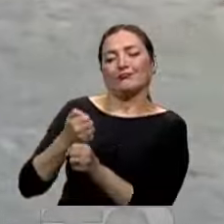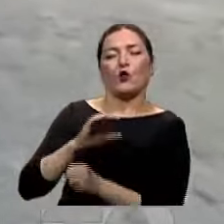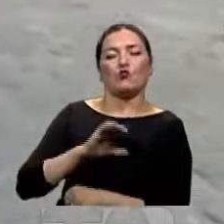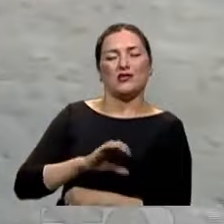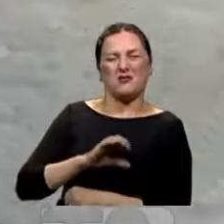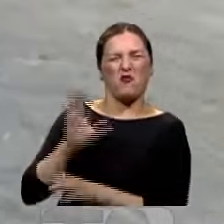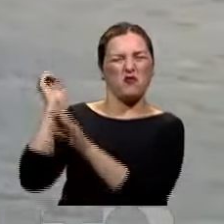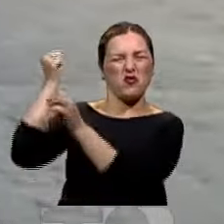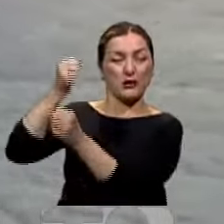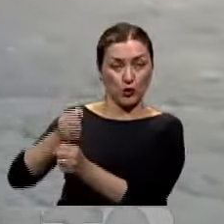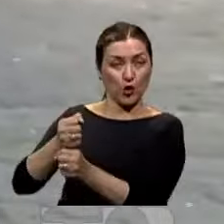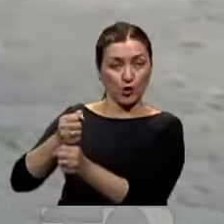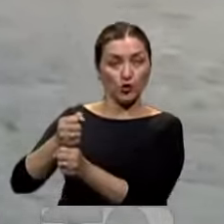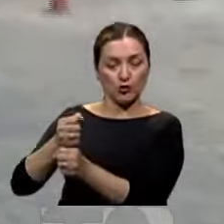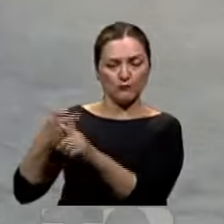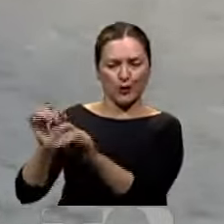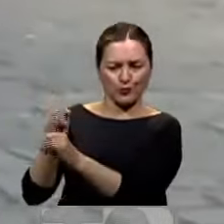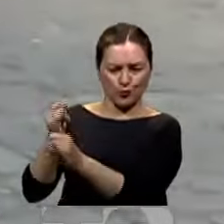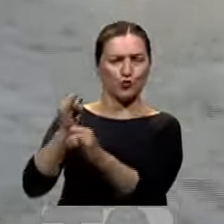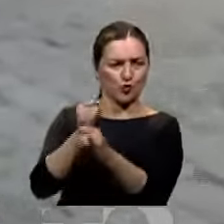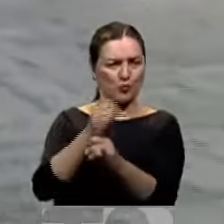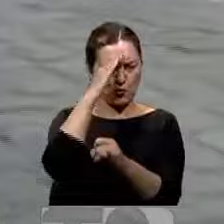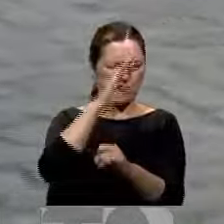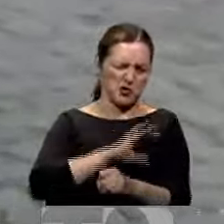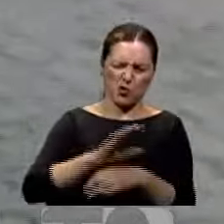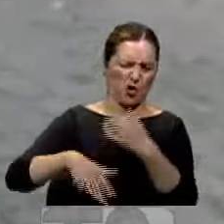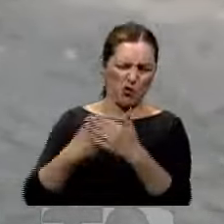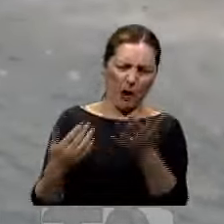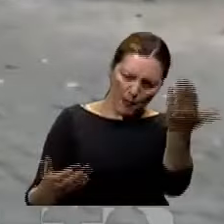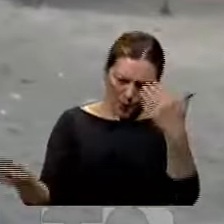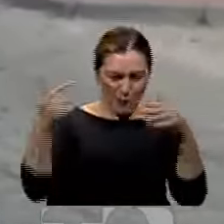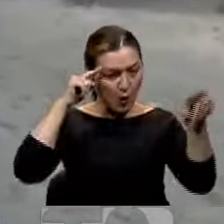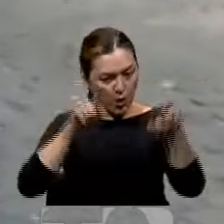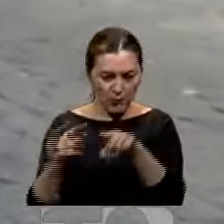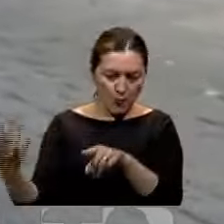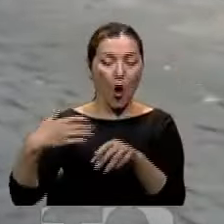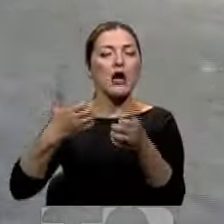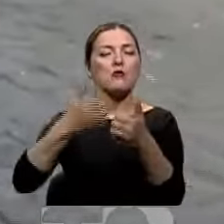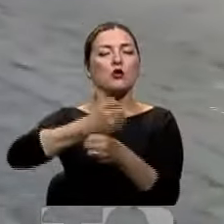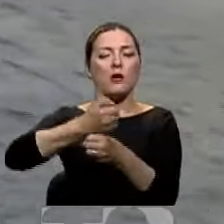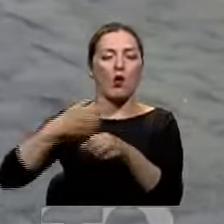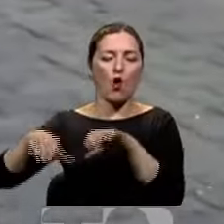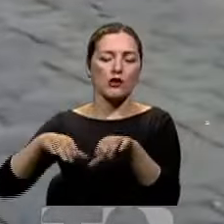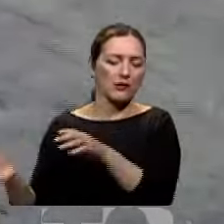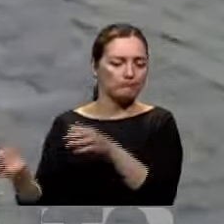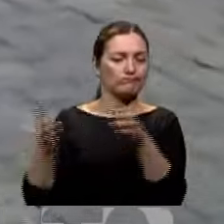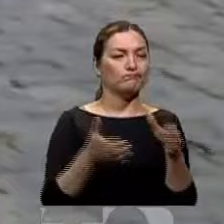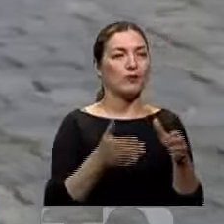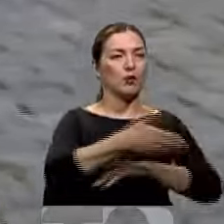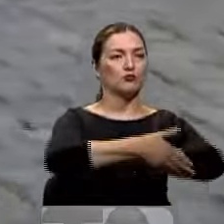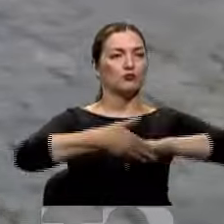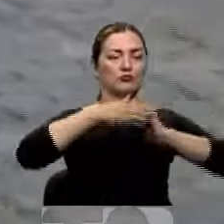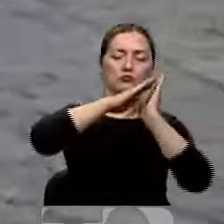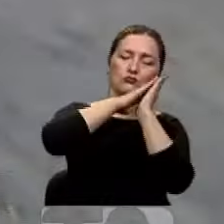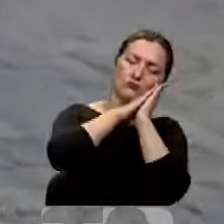diferentes entidades de control, ya que como ustedes saben, una de las funciones de lo que es habitantes de calle es